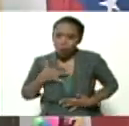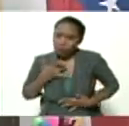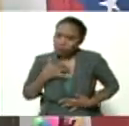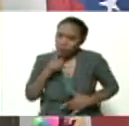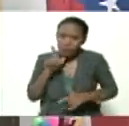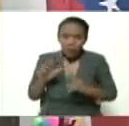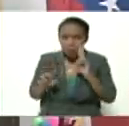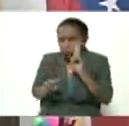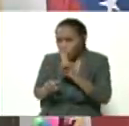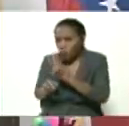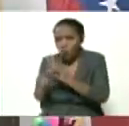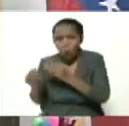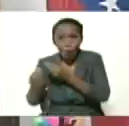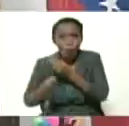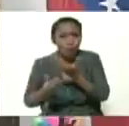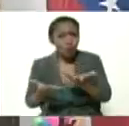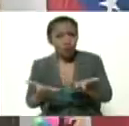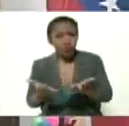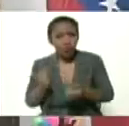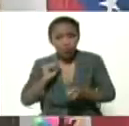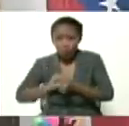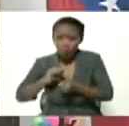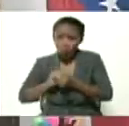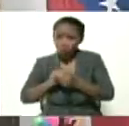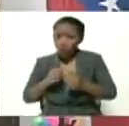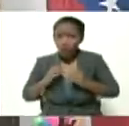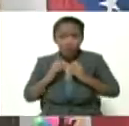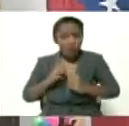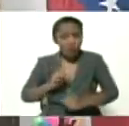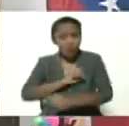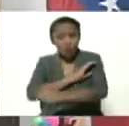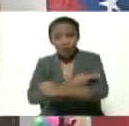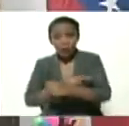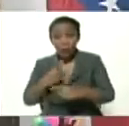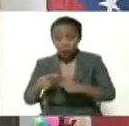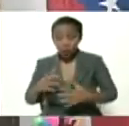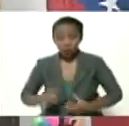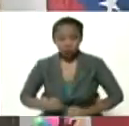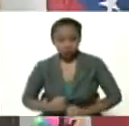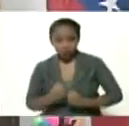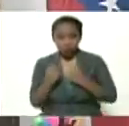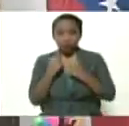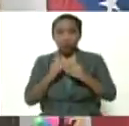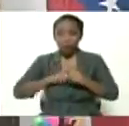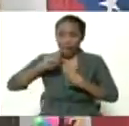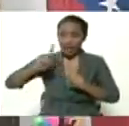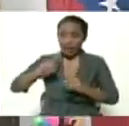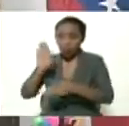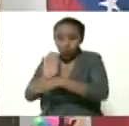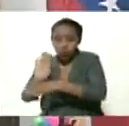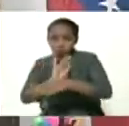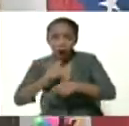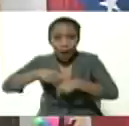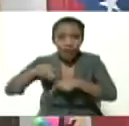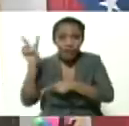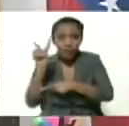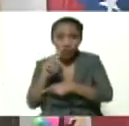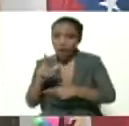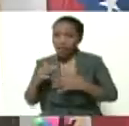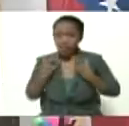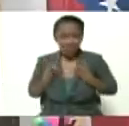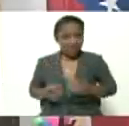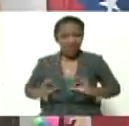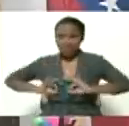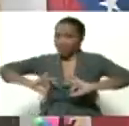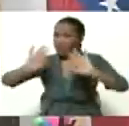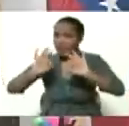una cosa dura en el cuerpo le entra. Pero también nos entra mucha fuerza y energía para proteger a nuestro pueblo, para no descansar,